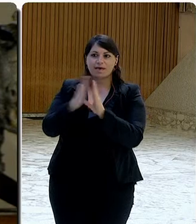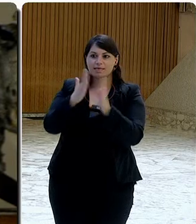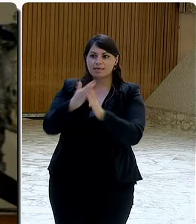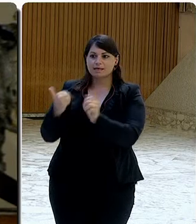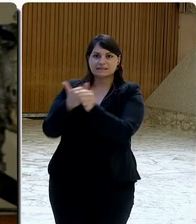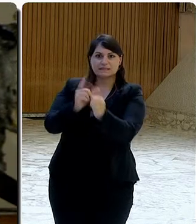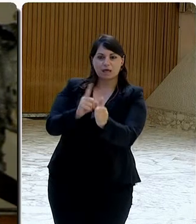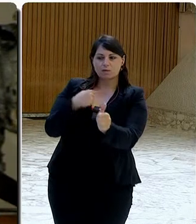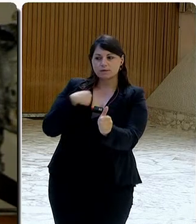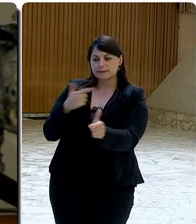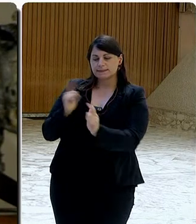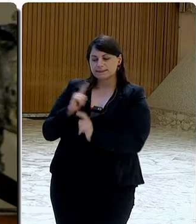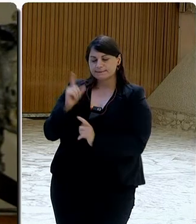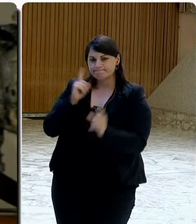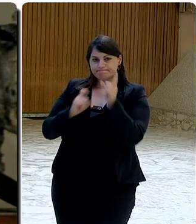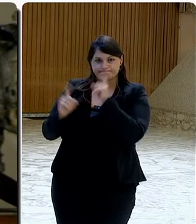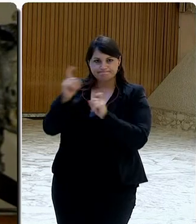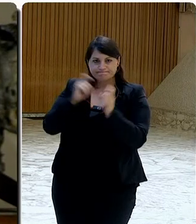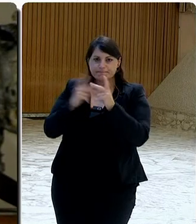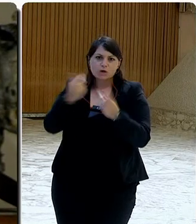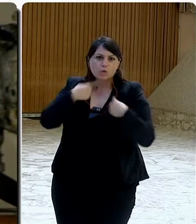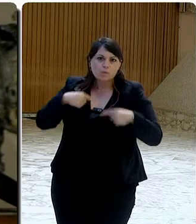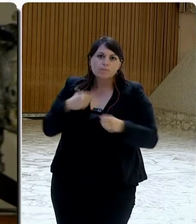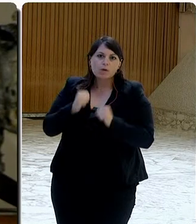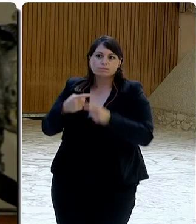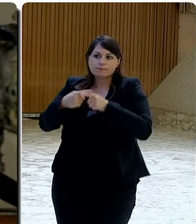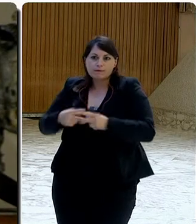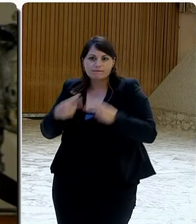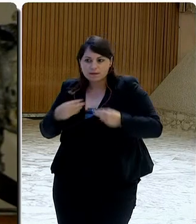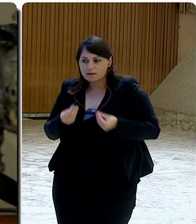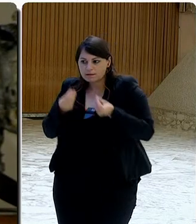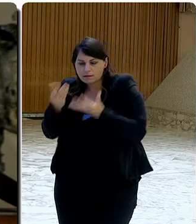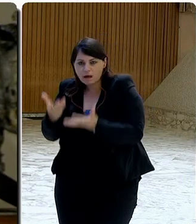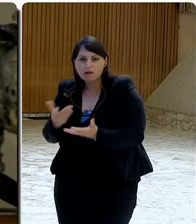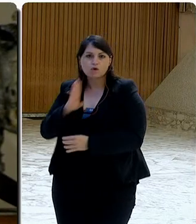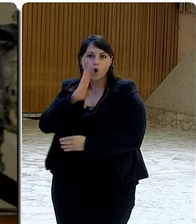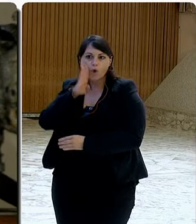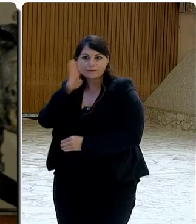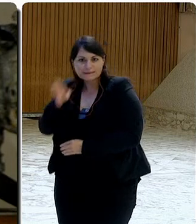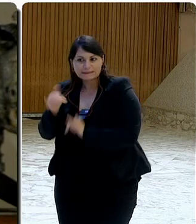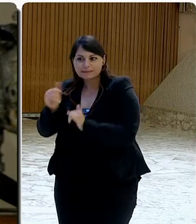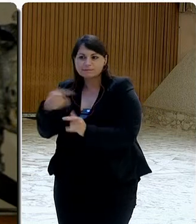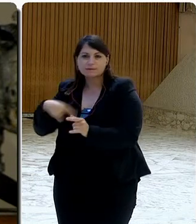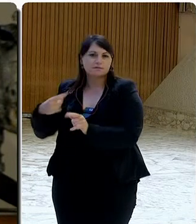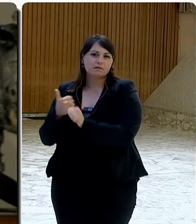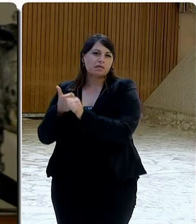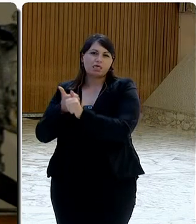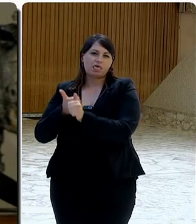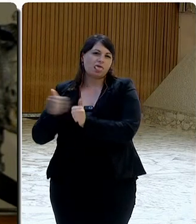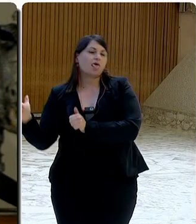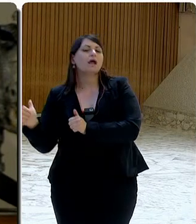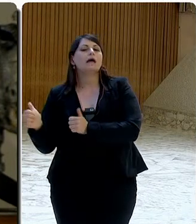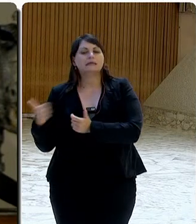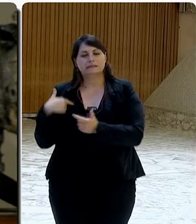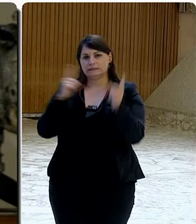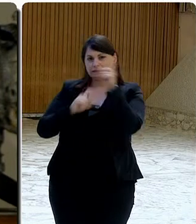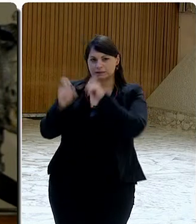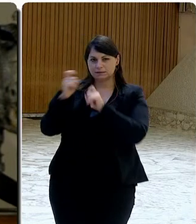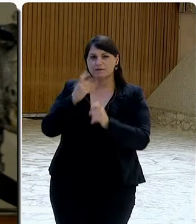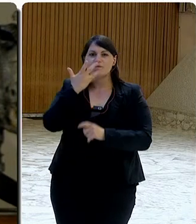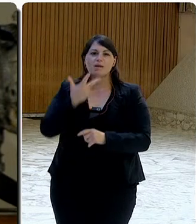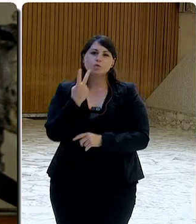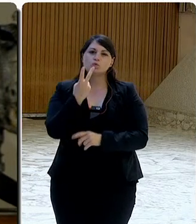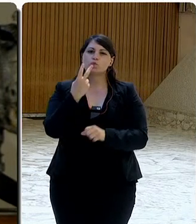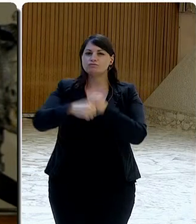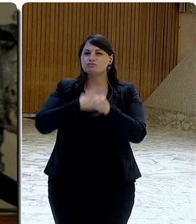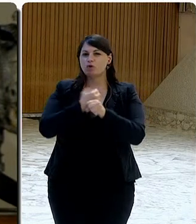vida y de nuestros consejos. Os contaremos dos historias que han ocurrido en nuestra familia y que a nosotros